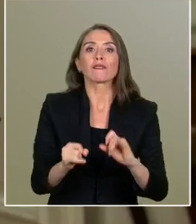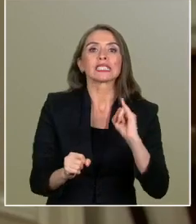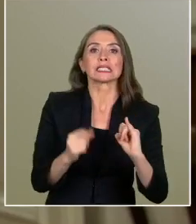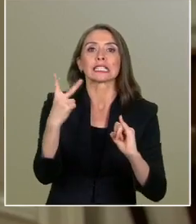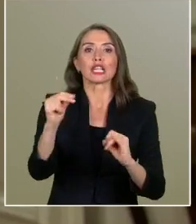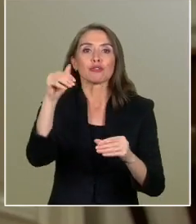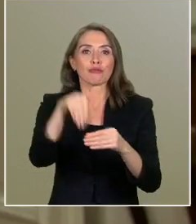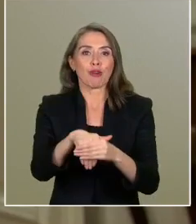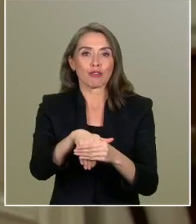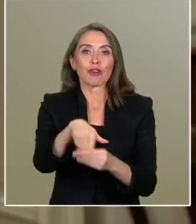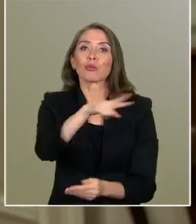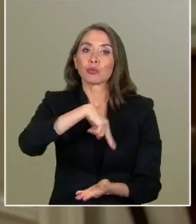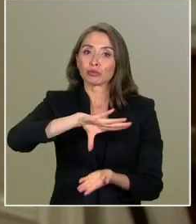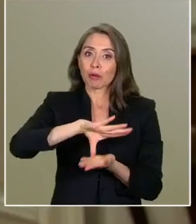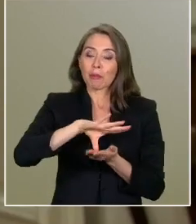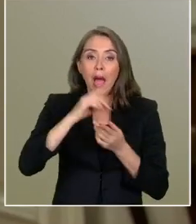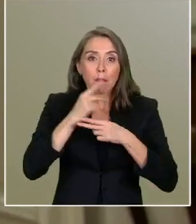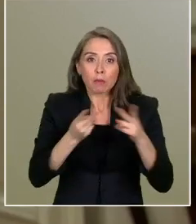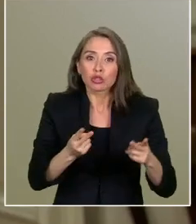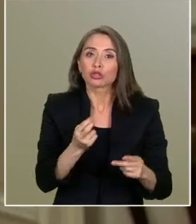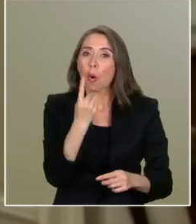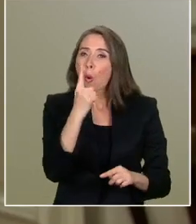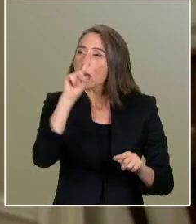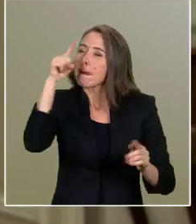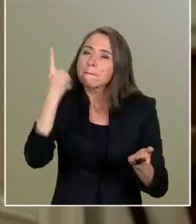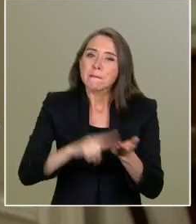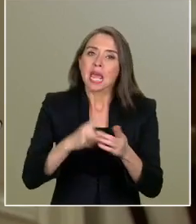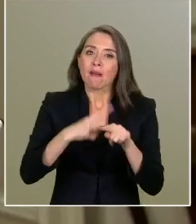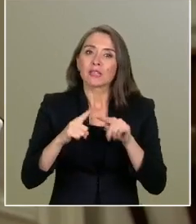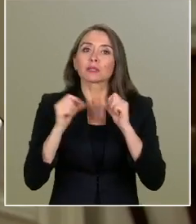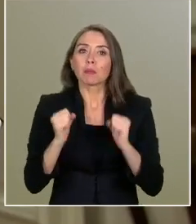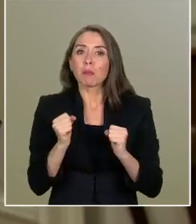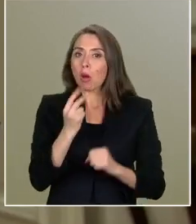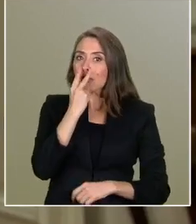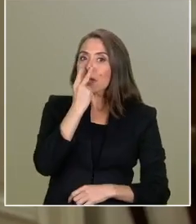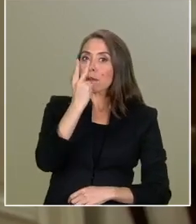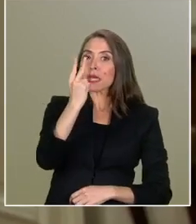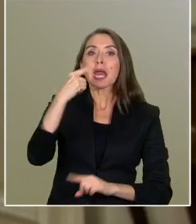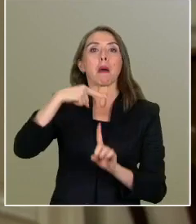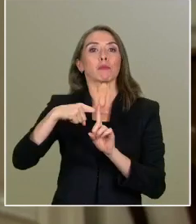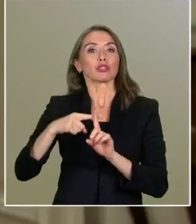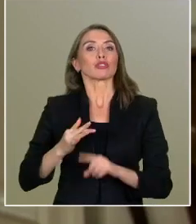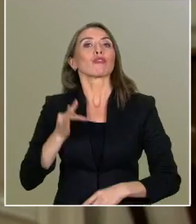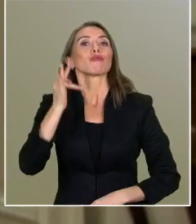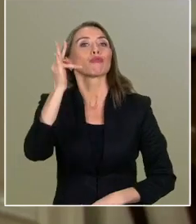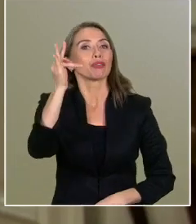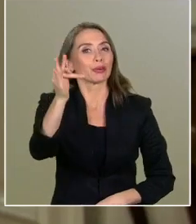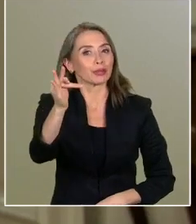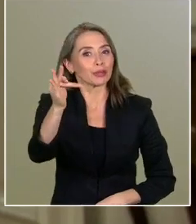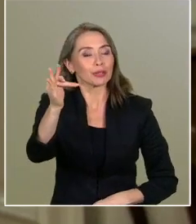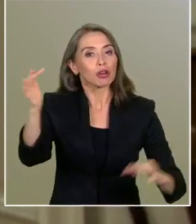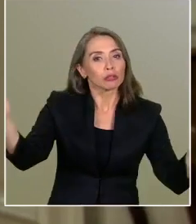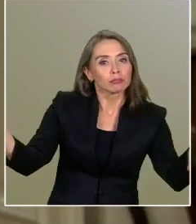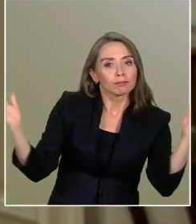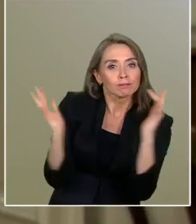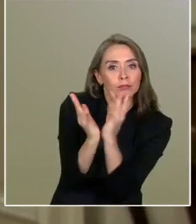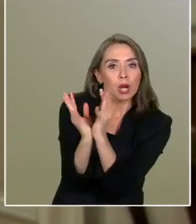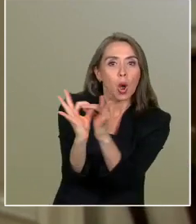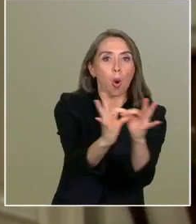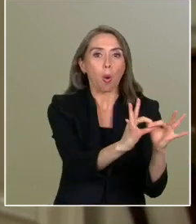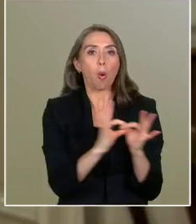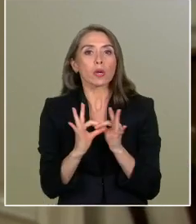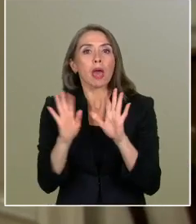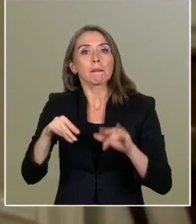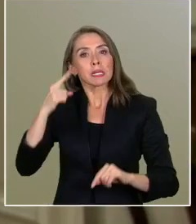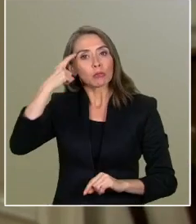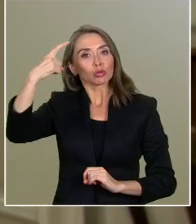porque nuestro país ha demostrado una y mil veces que es capaz de mirar con optimismo hacia el porvenir reuniéndose con unidad desde